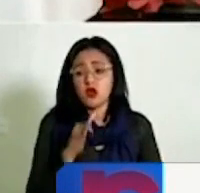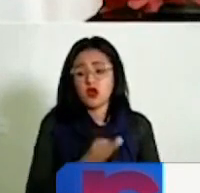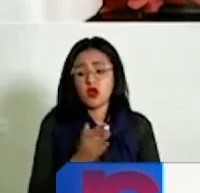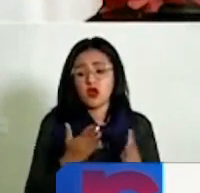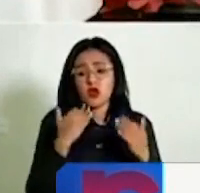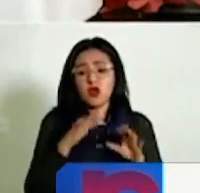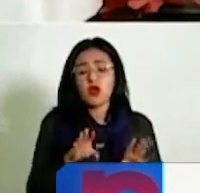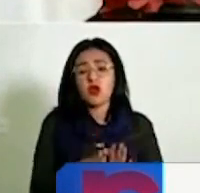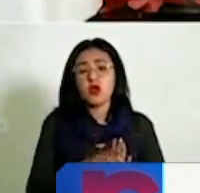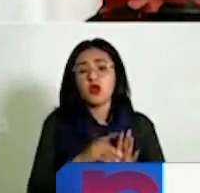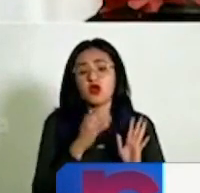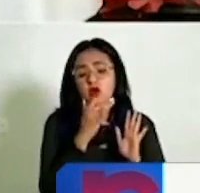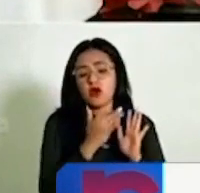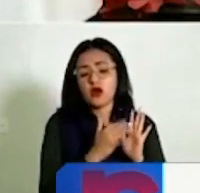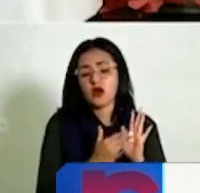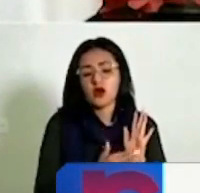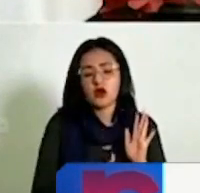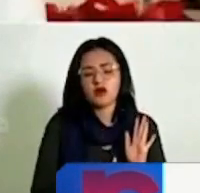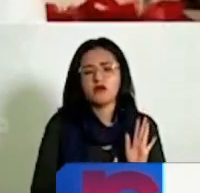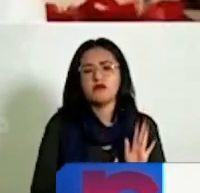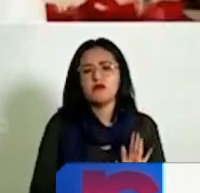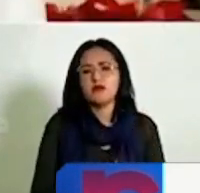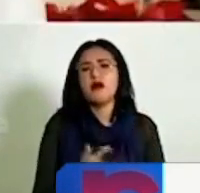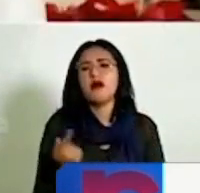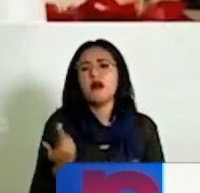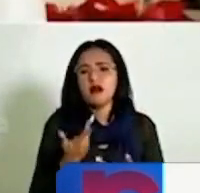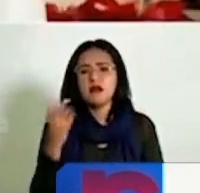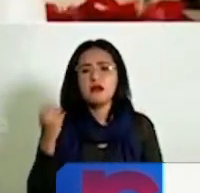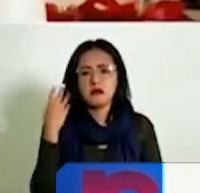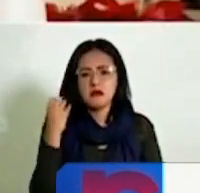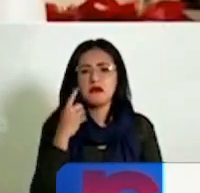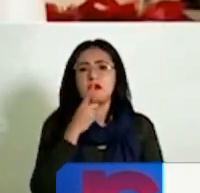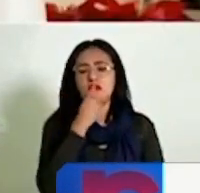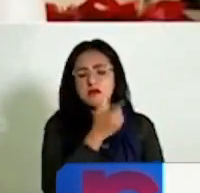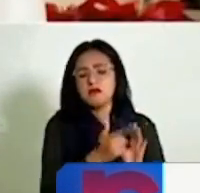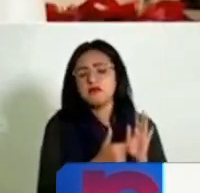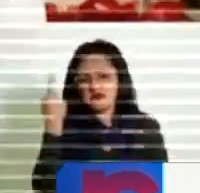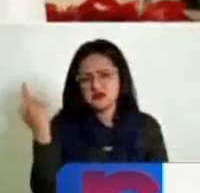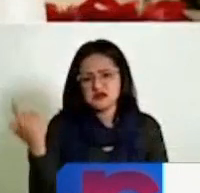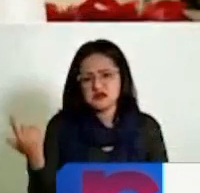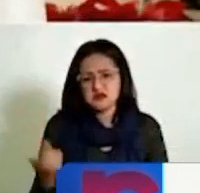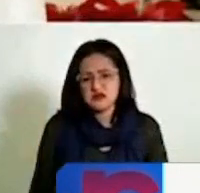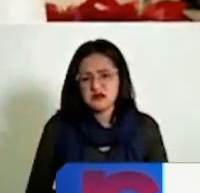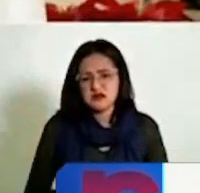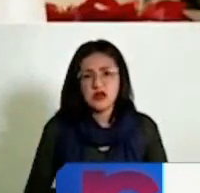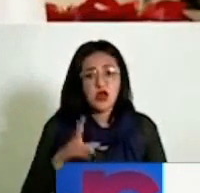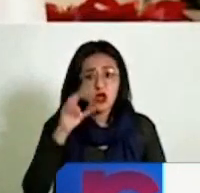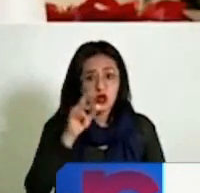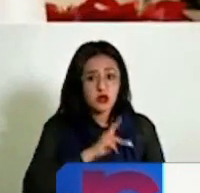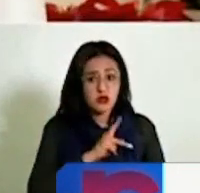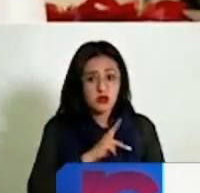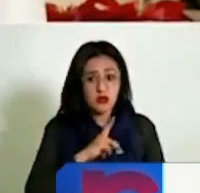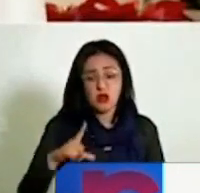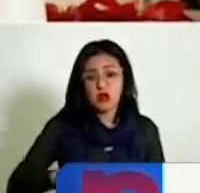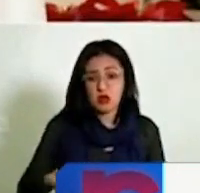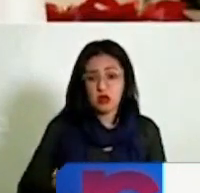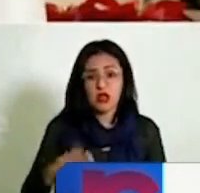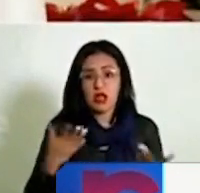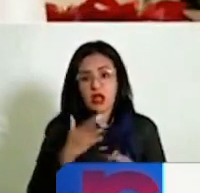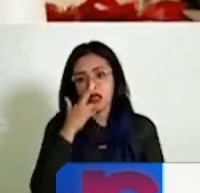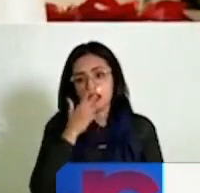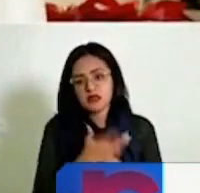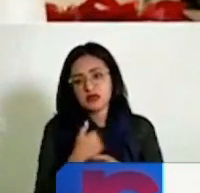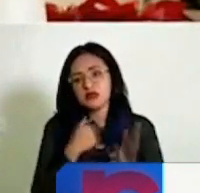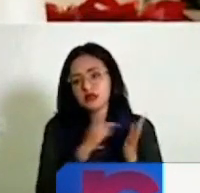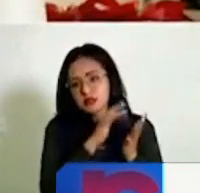una regulación escrita, pues que hagan una sesión de cabildo y que la expidan. No es competencia del gobierno del estado